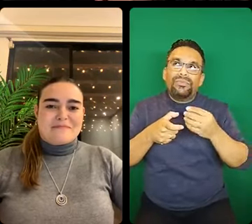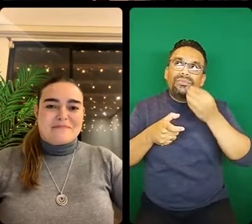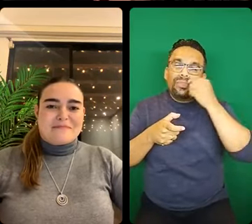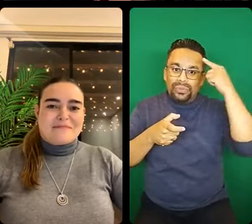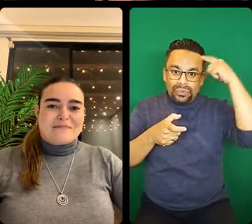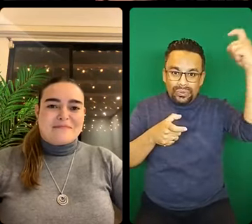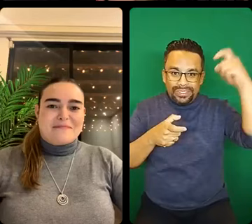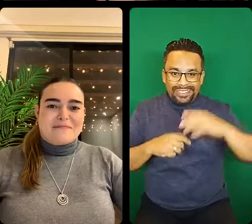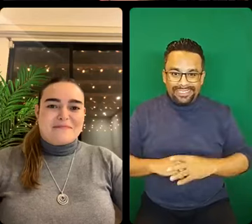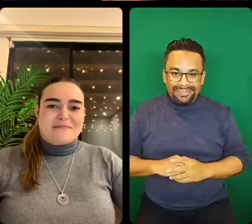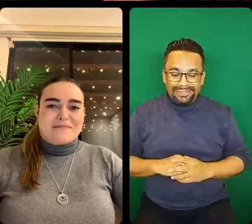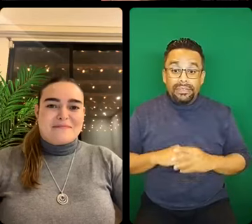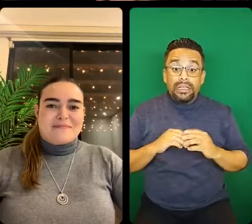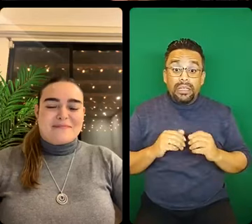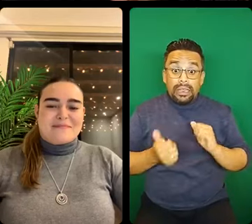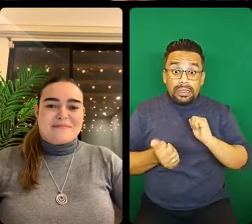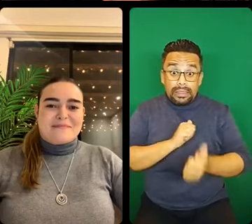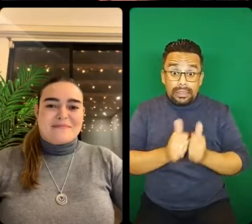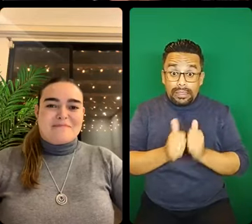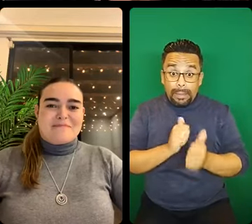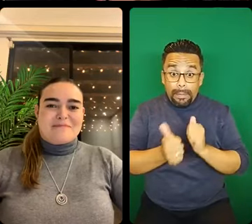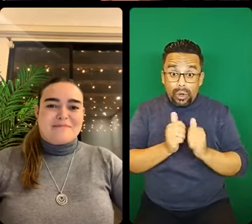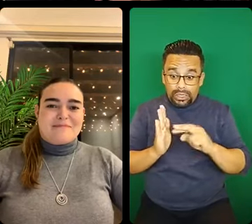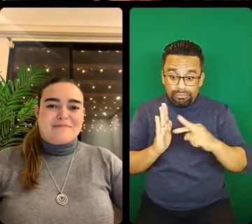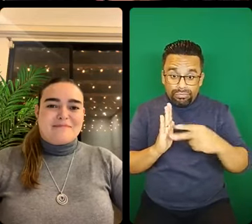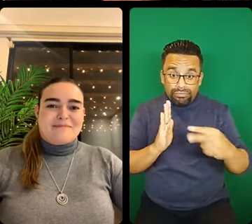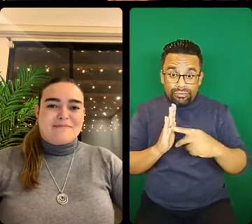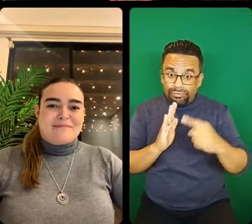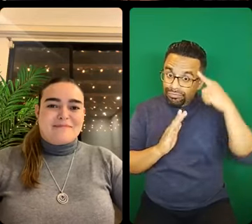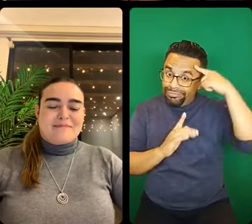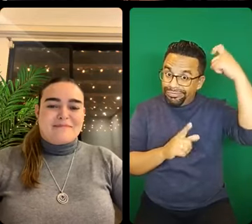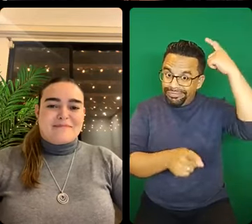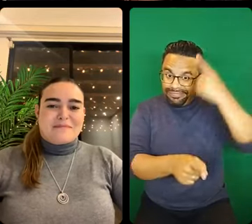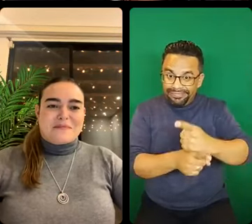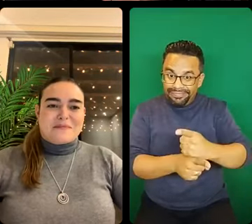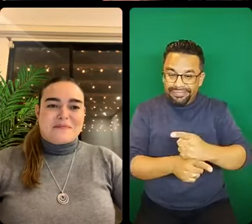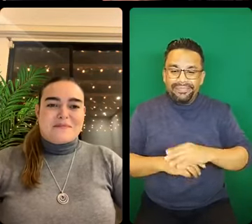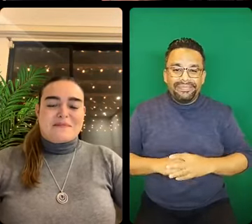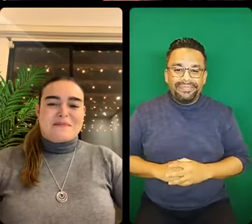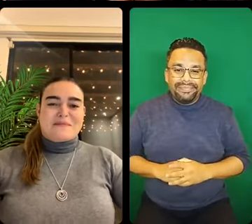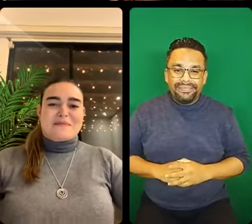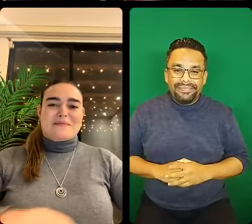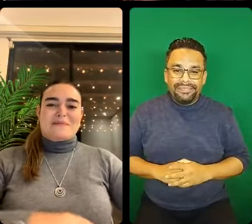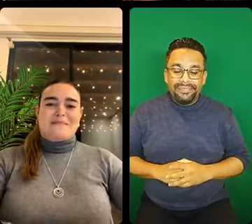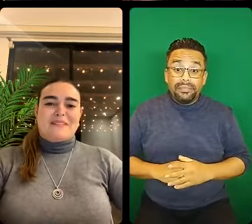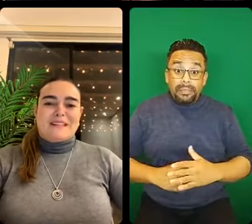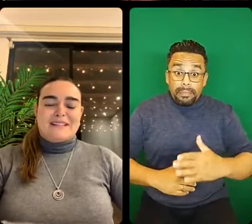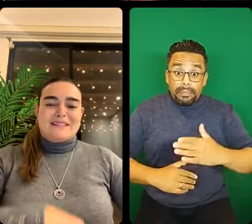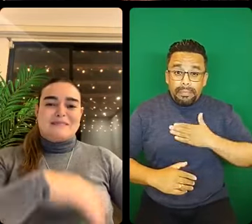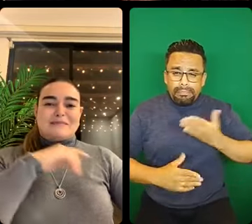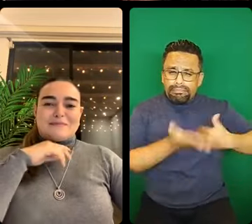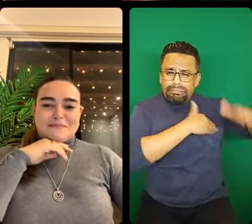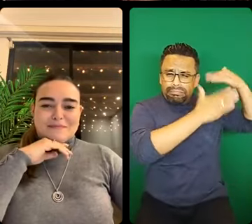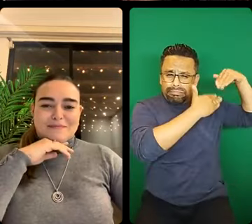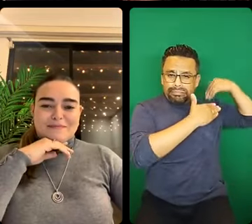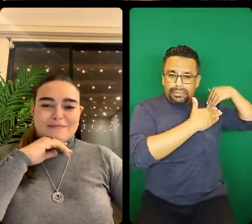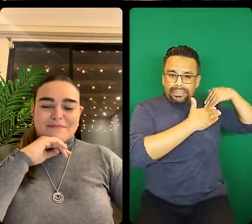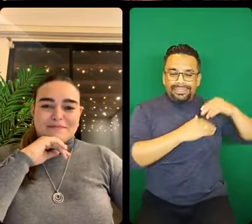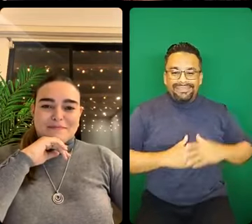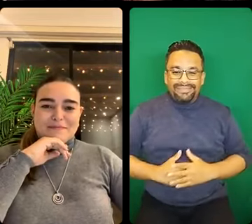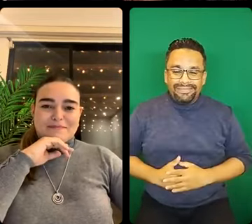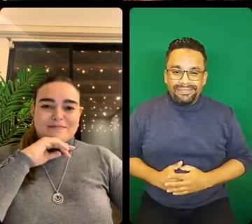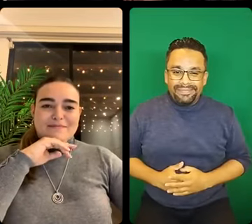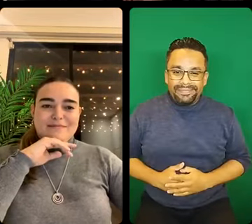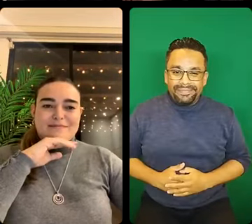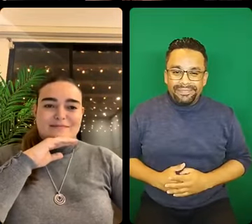mano con la tecnología cumpliendo sueños, Carol Dayana Montoya. En mis tiempos, Marixa Riaño. Encontrando